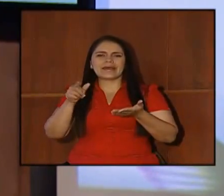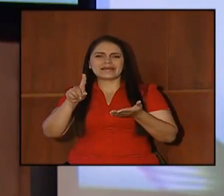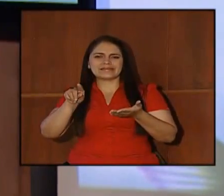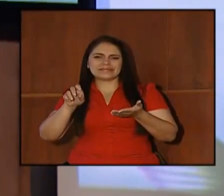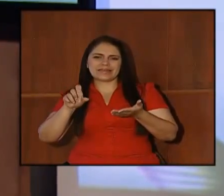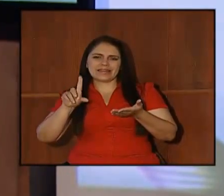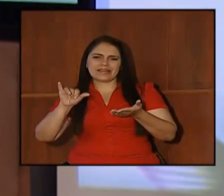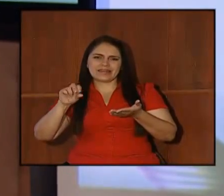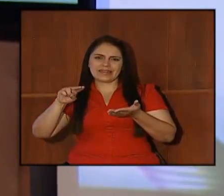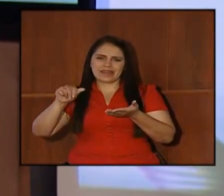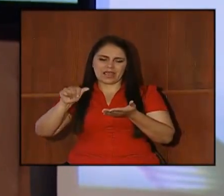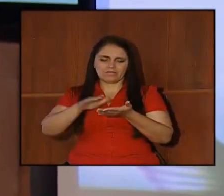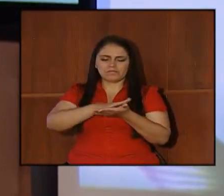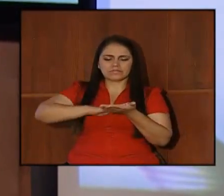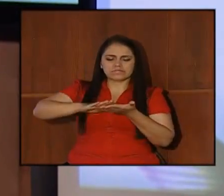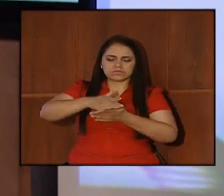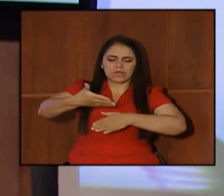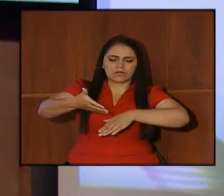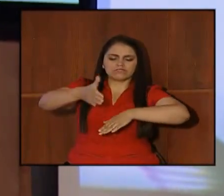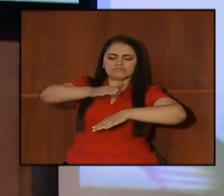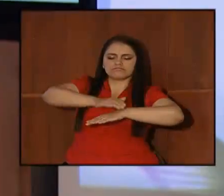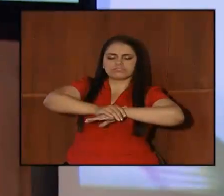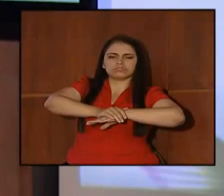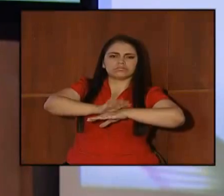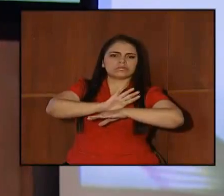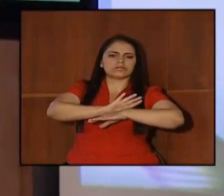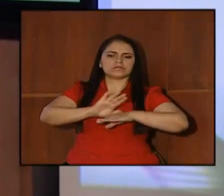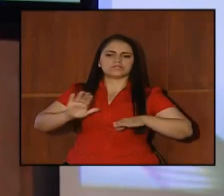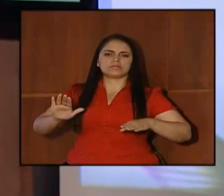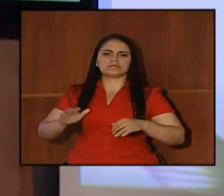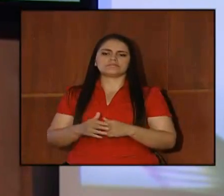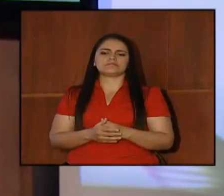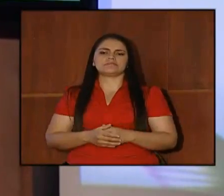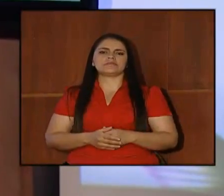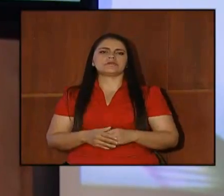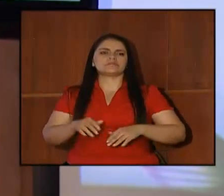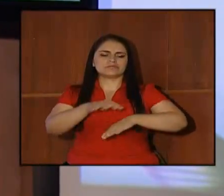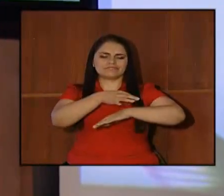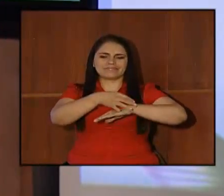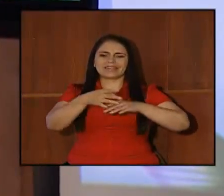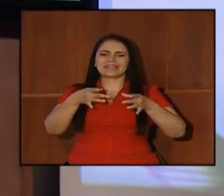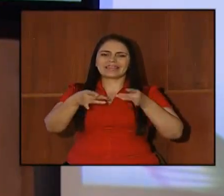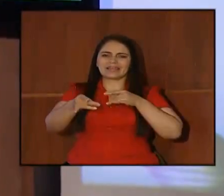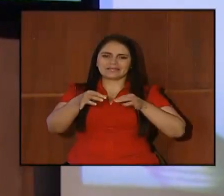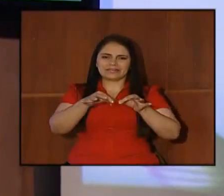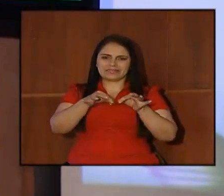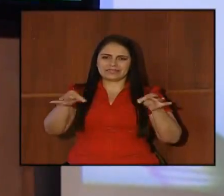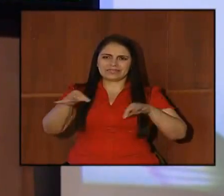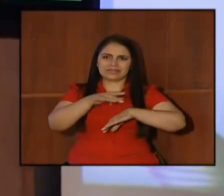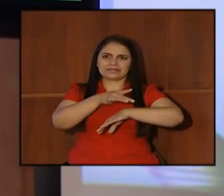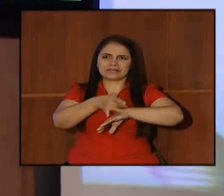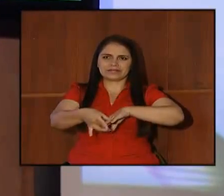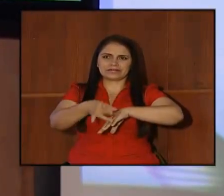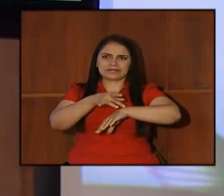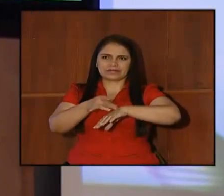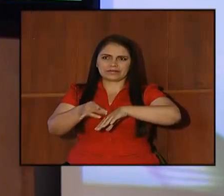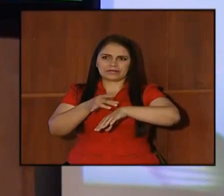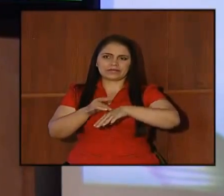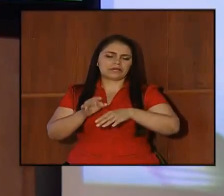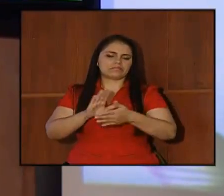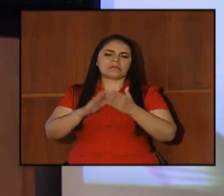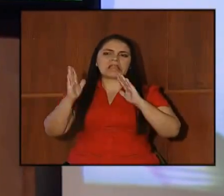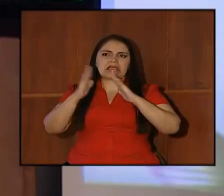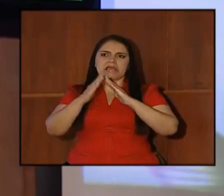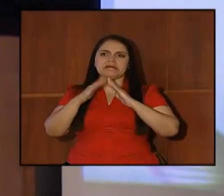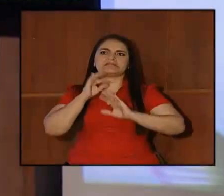cubrir la herida con una gasa con vaselina. Después cubrirla con microporo. Ese sería el cuidado en la casa